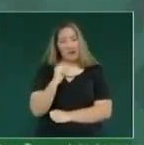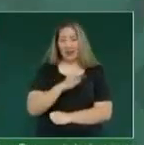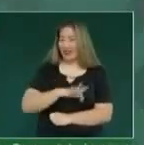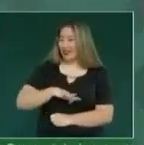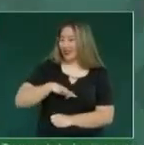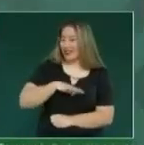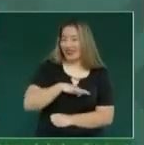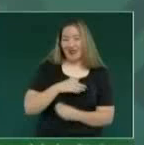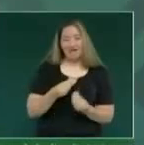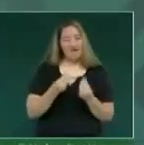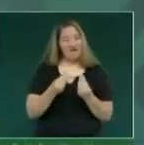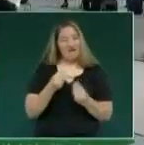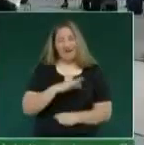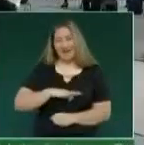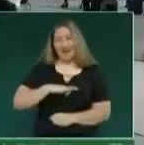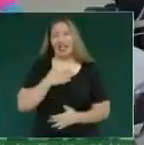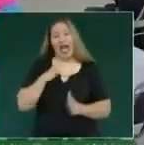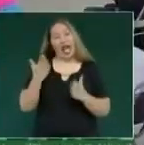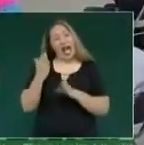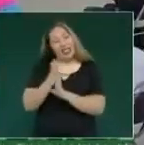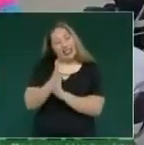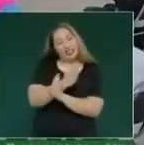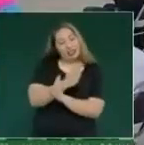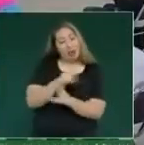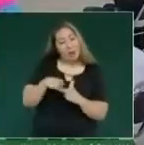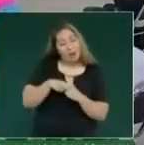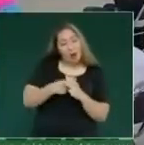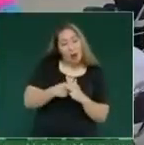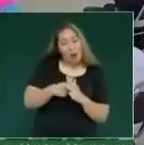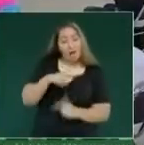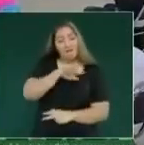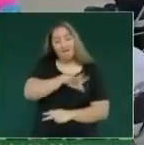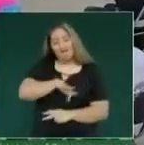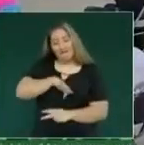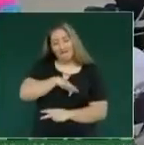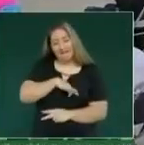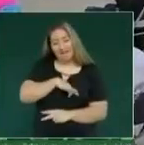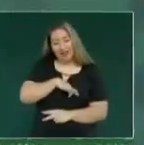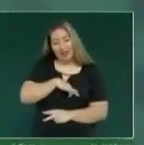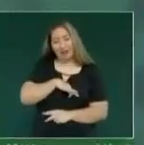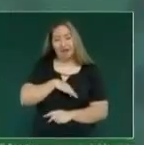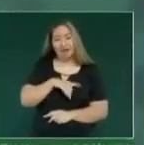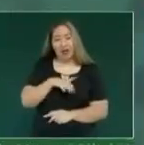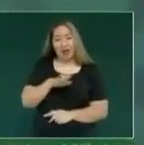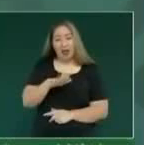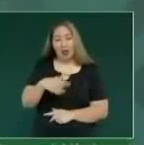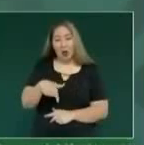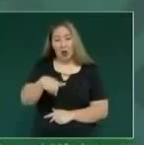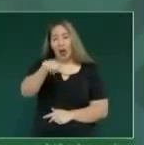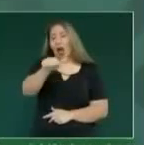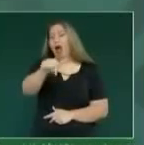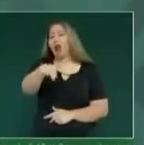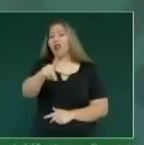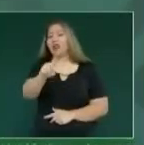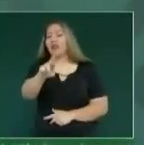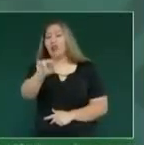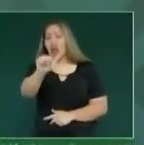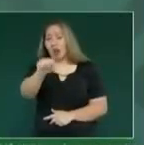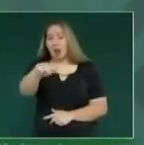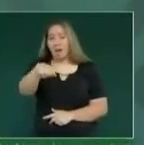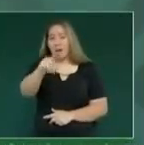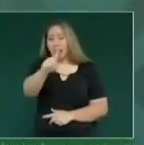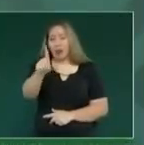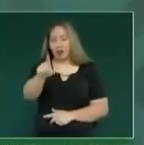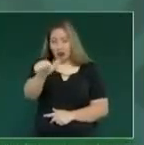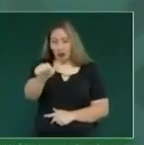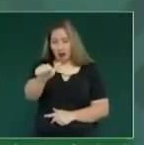joven de 26 años enorgullece a todo el país y que, bueno, pues también es un triunfo más de la 4T. ¡Eso dijo! Te creas, eso no